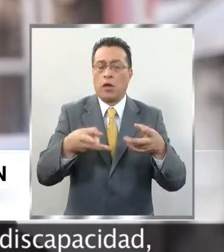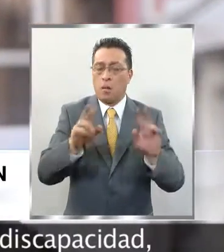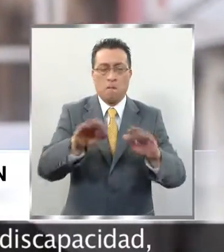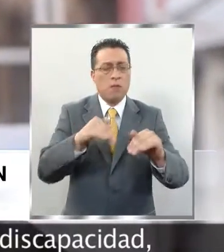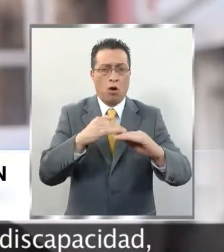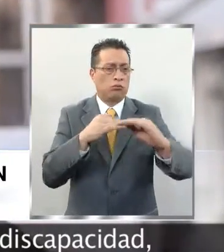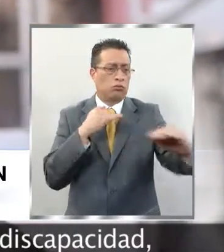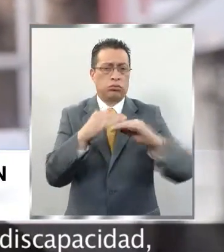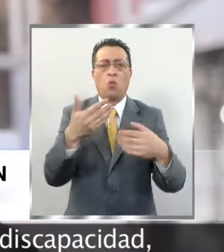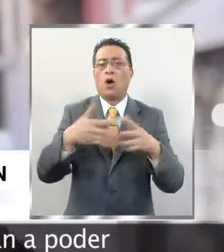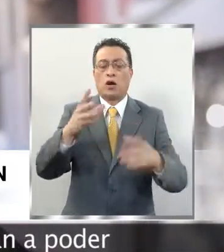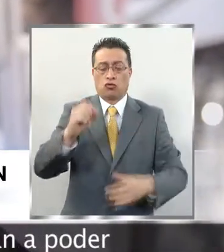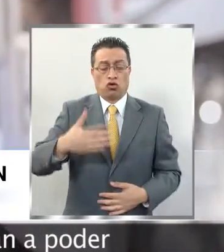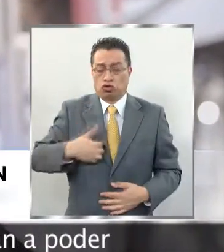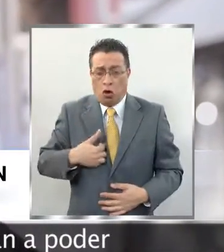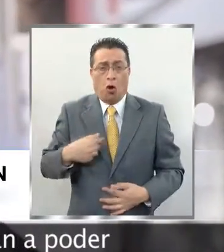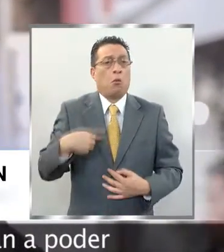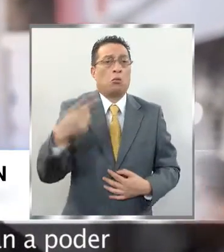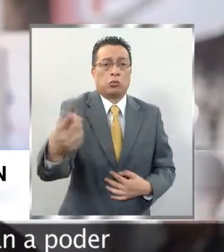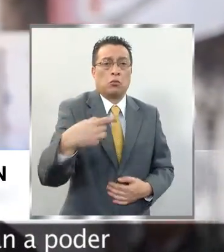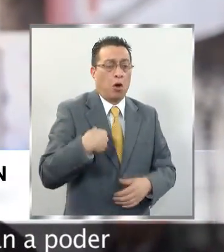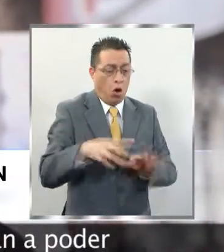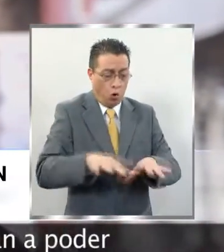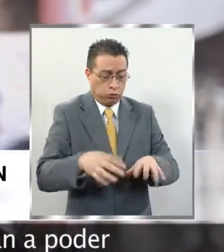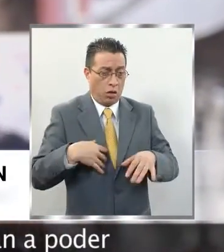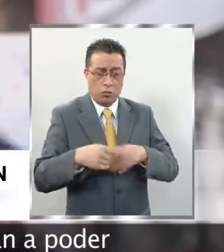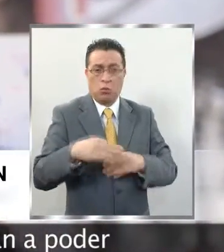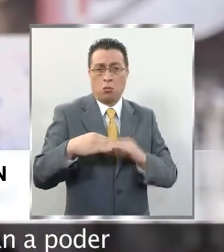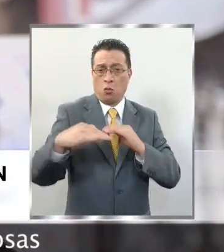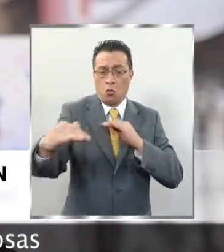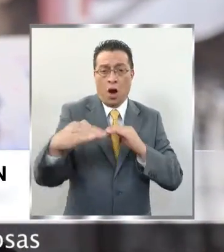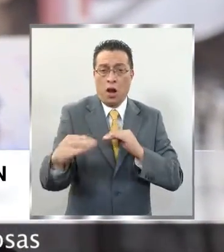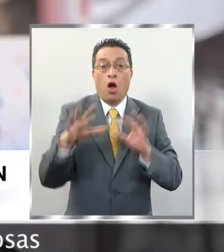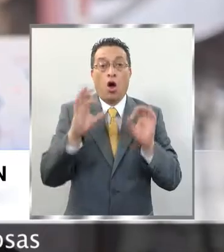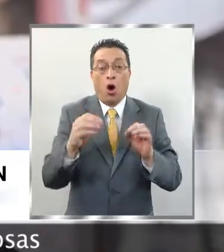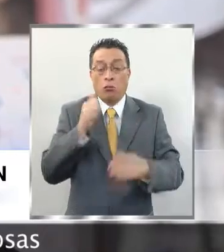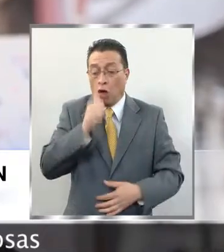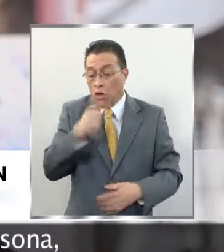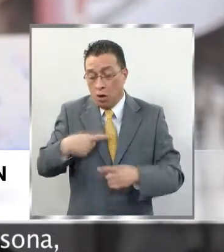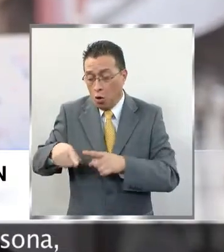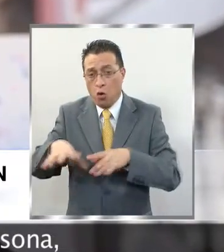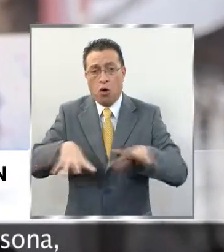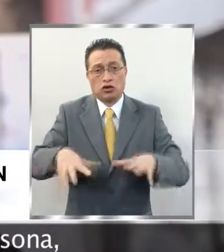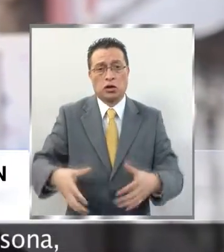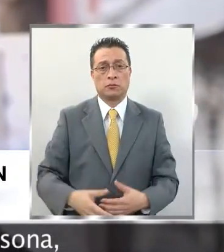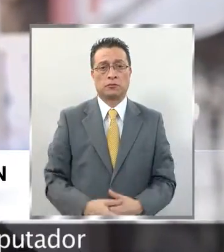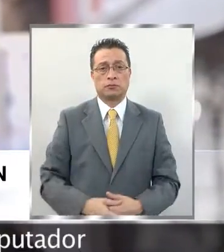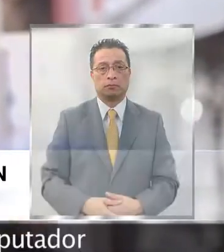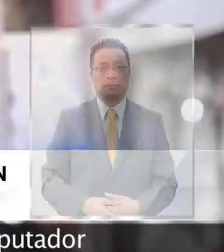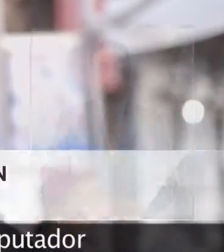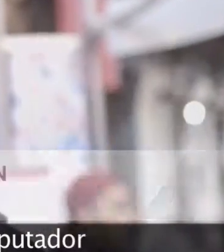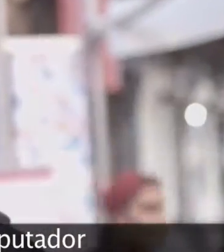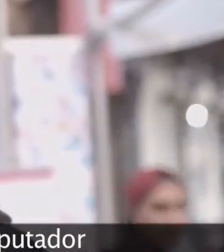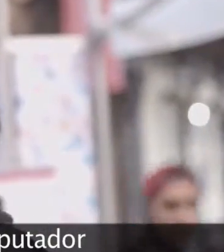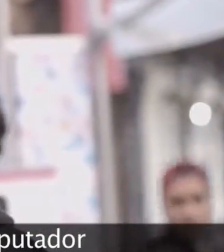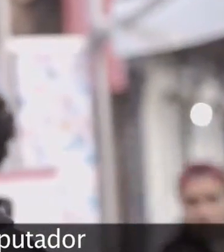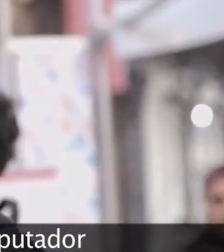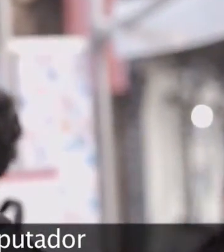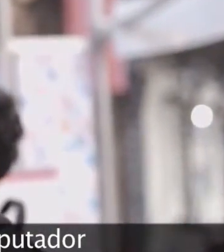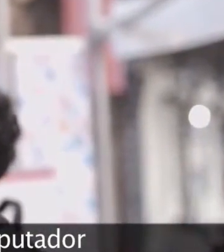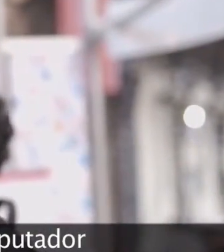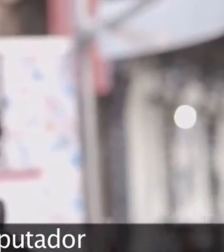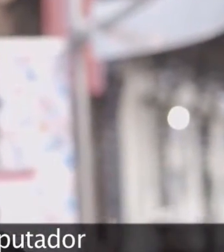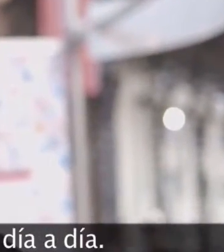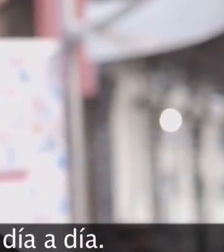discapacidad, sea menor o sea mayor, van a poder hacer las mismas cosas que hace cualquier persona que yo hago, con mi